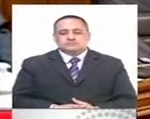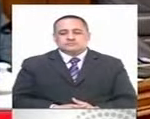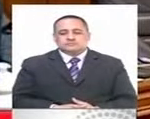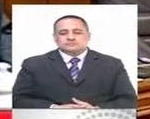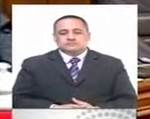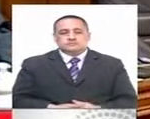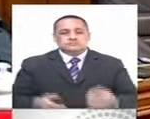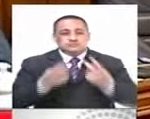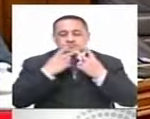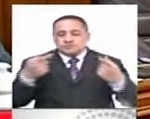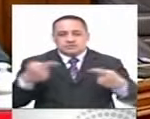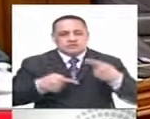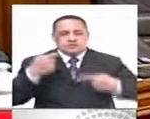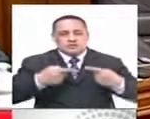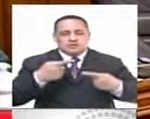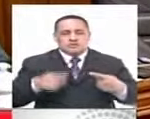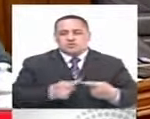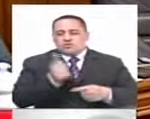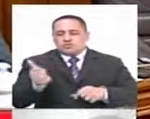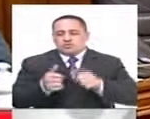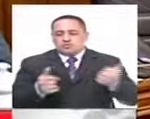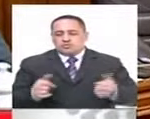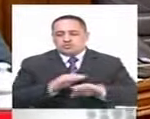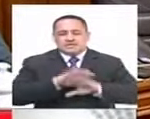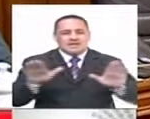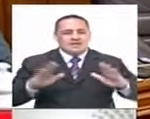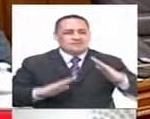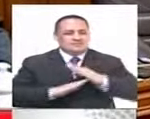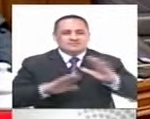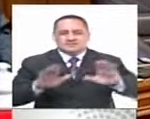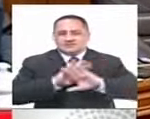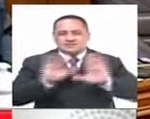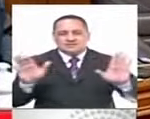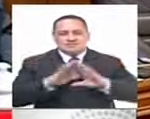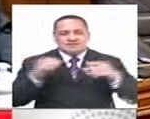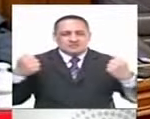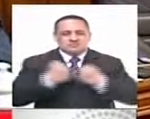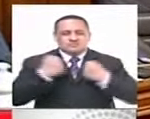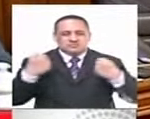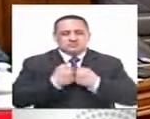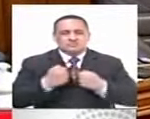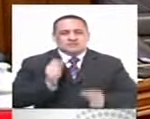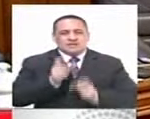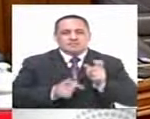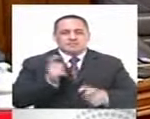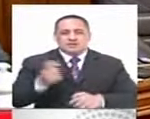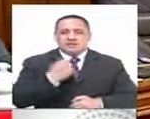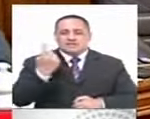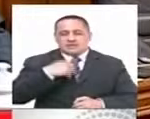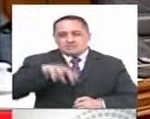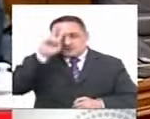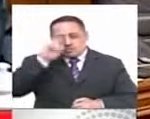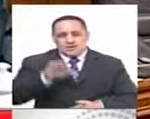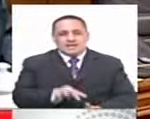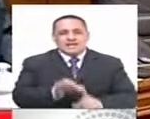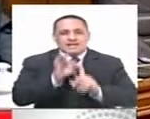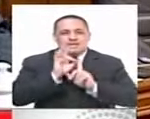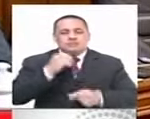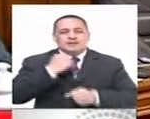Veo discrepancias por un lado y por el otro. Basta de enfrentamientos. El país, la población, nos ha elegido para